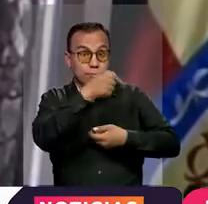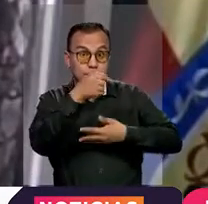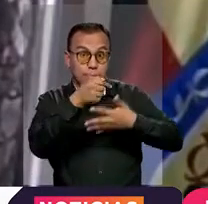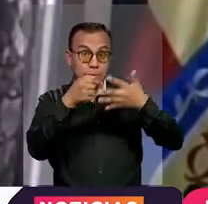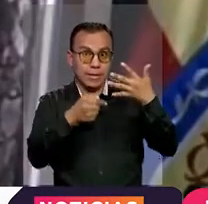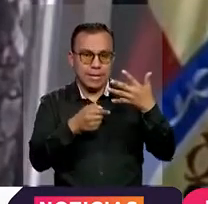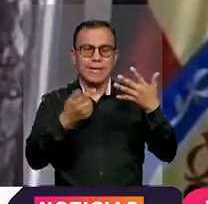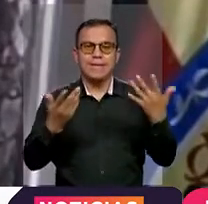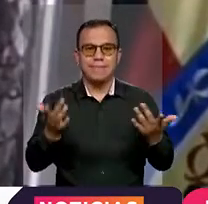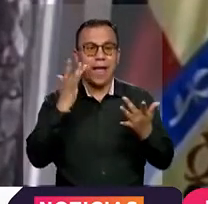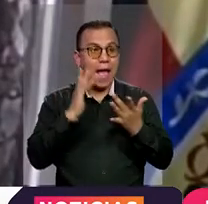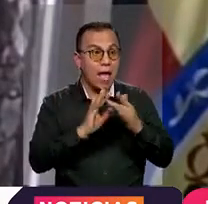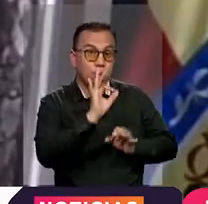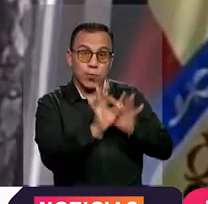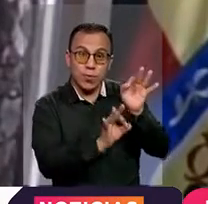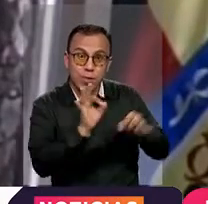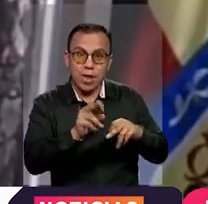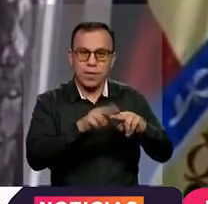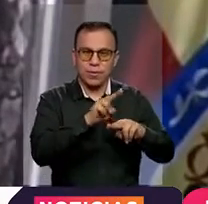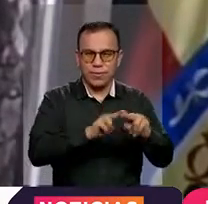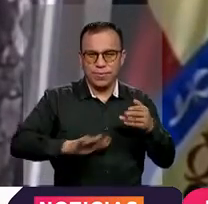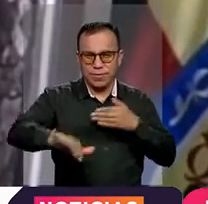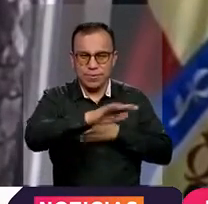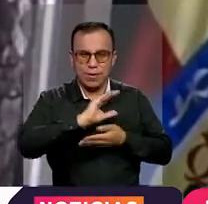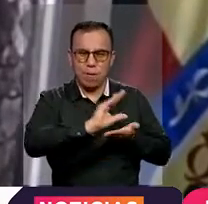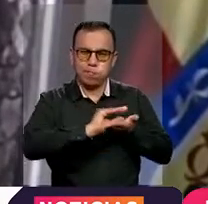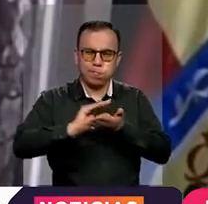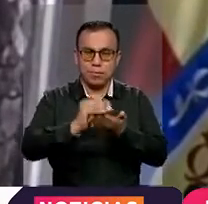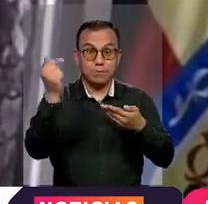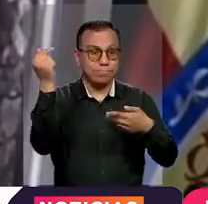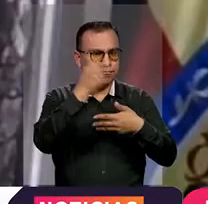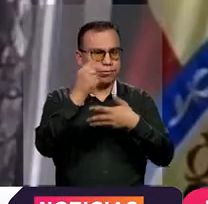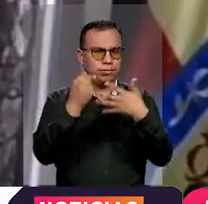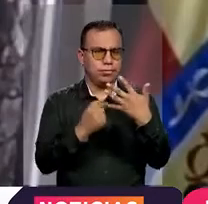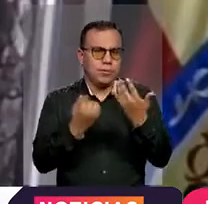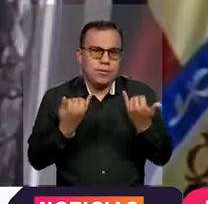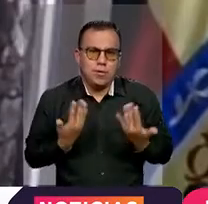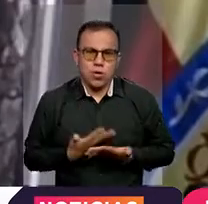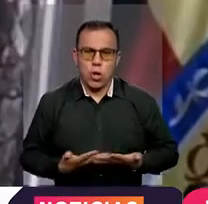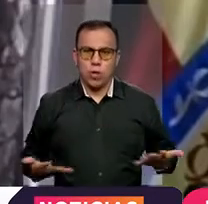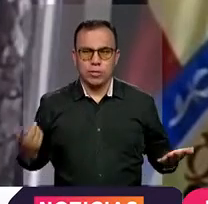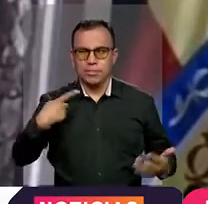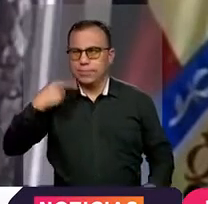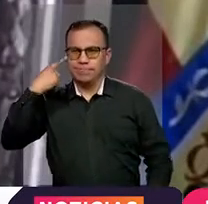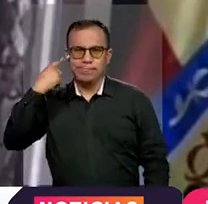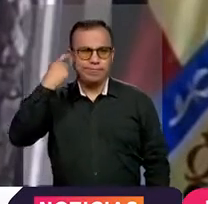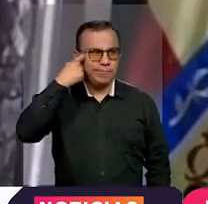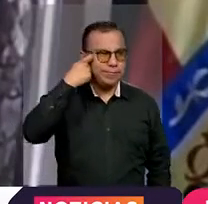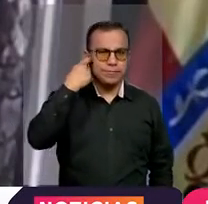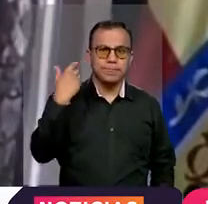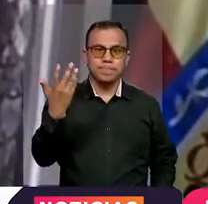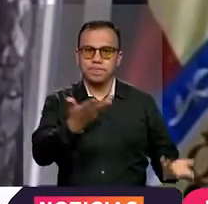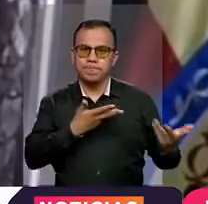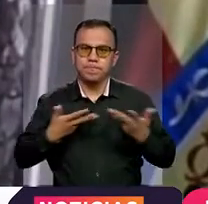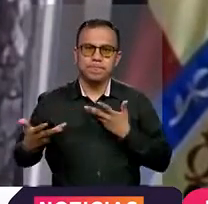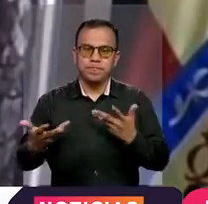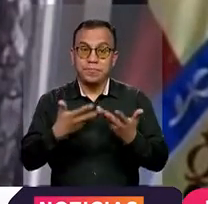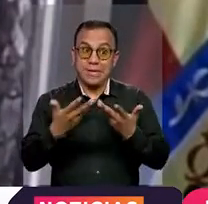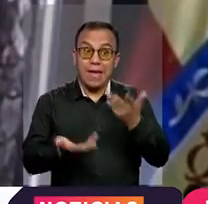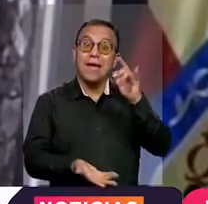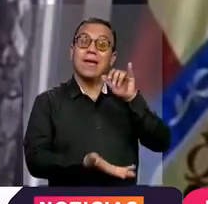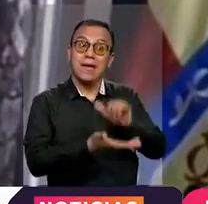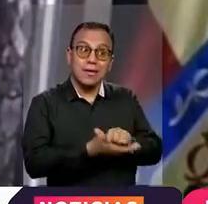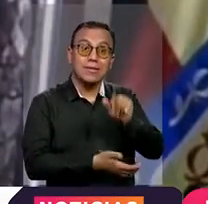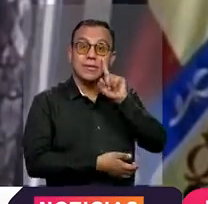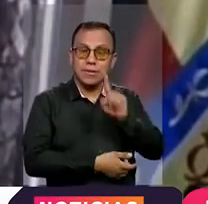elementos ecosistémicos, nuestros ecosistemas, etcétera. O sea, tenemos un montón de desafíos y eso es lo que